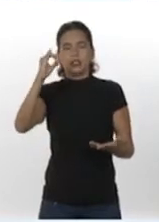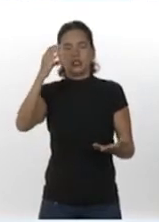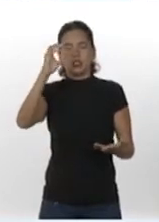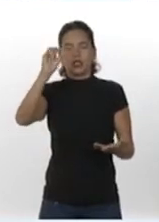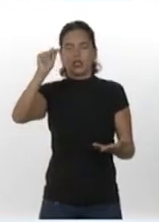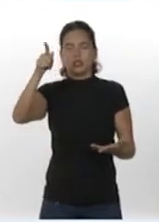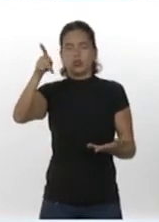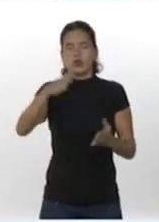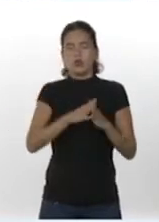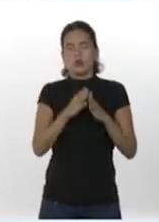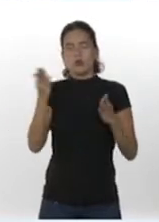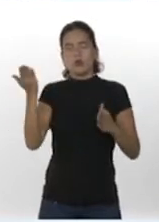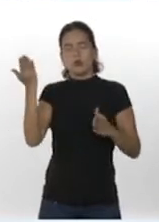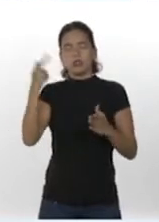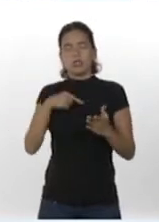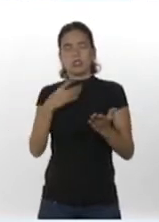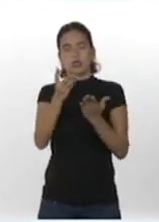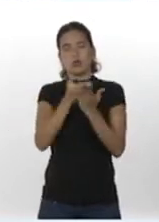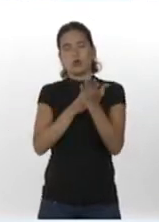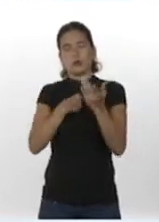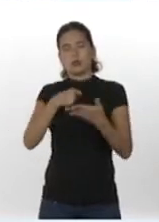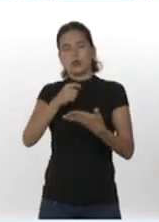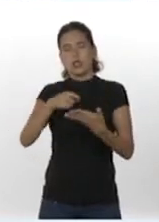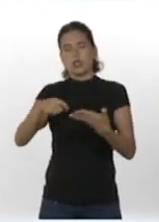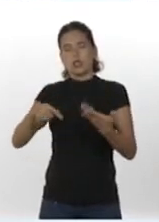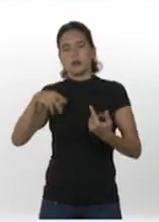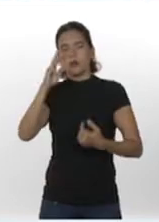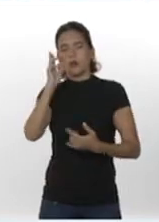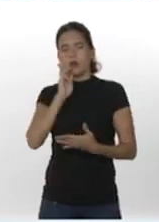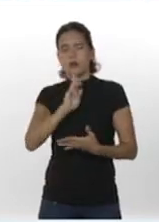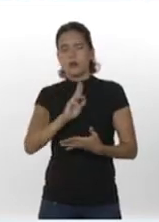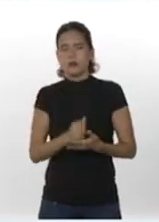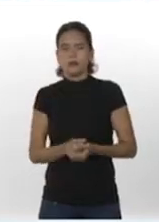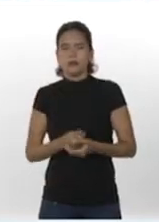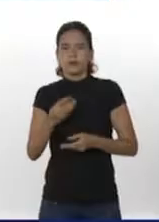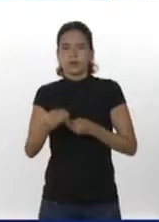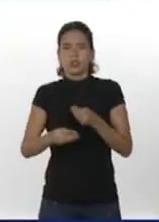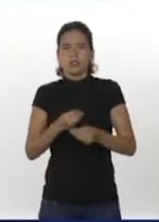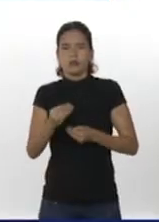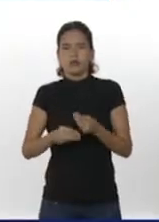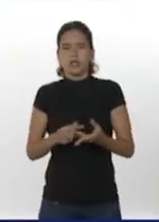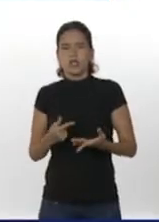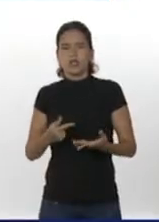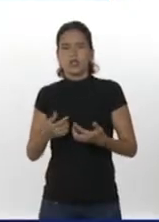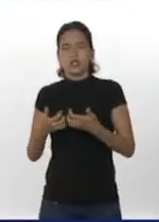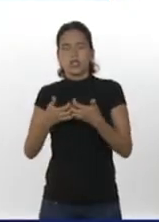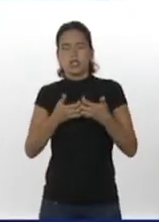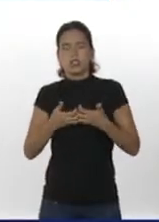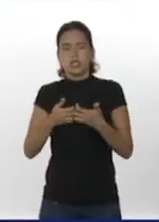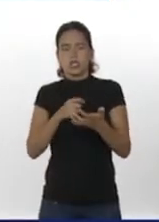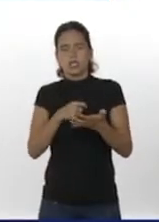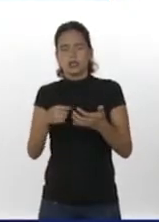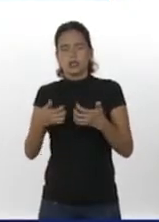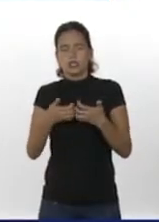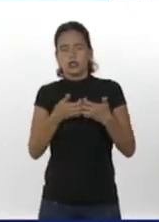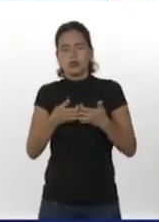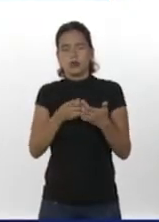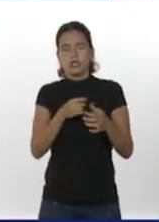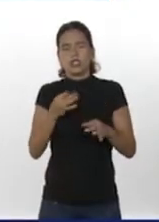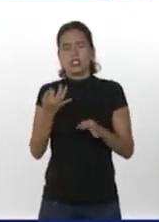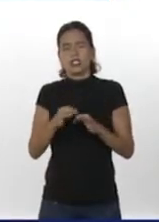digamos, documentos del Libertador. Fue escrito en Houston en septiembre